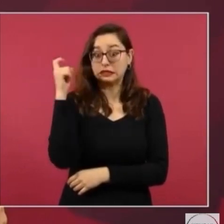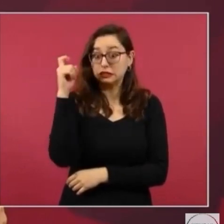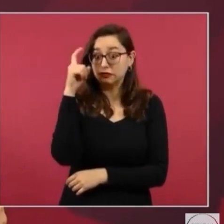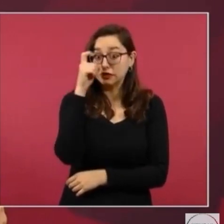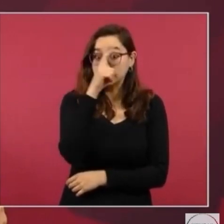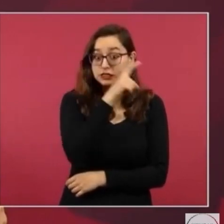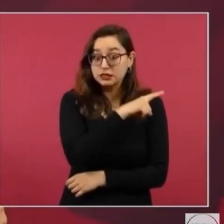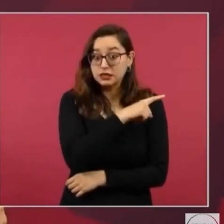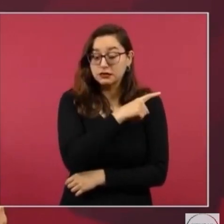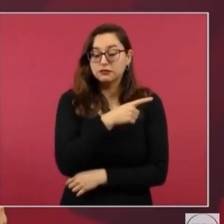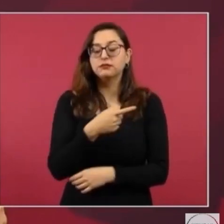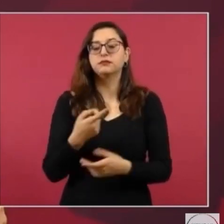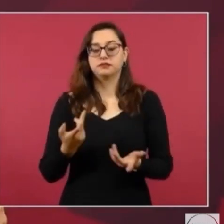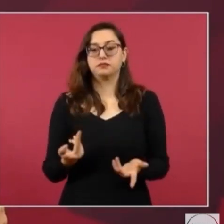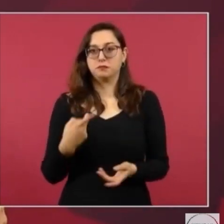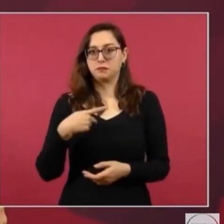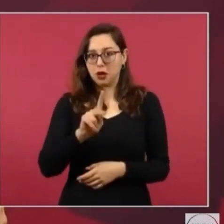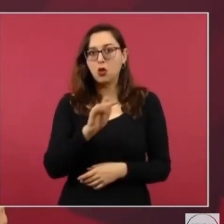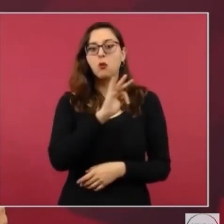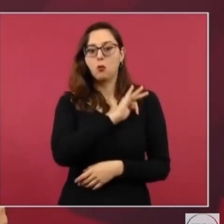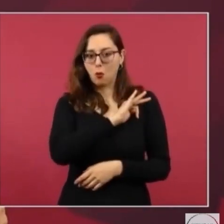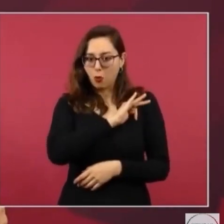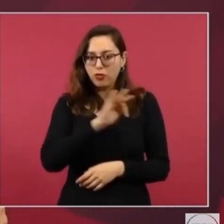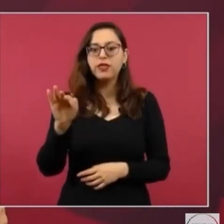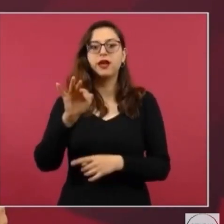su sueño democrático.